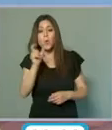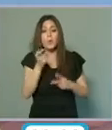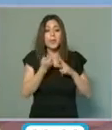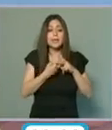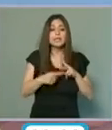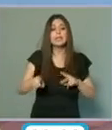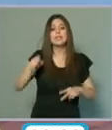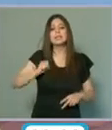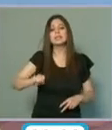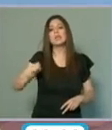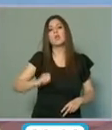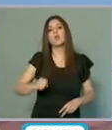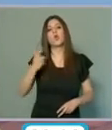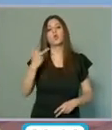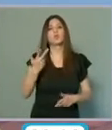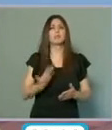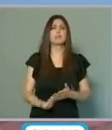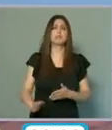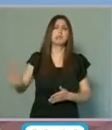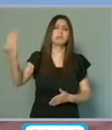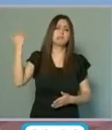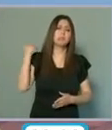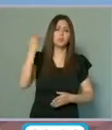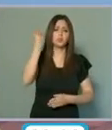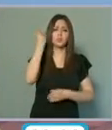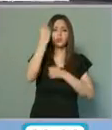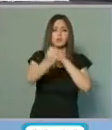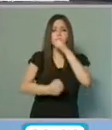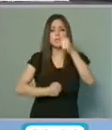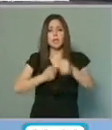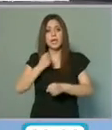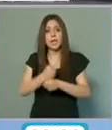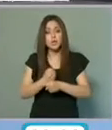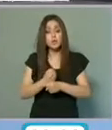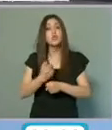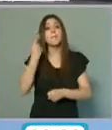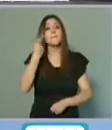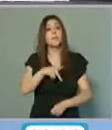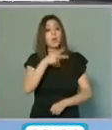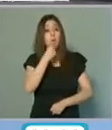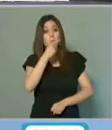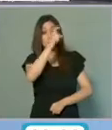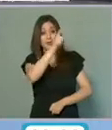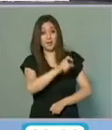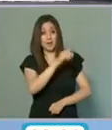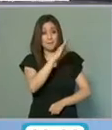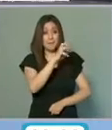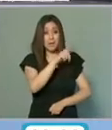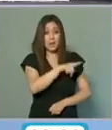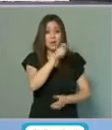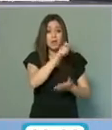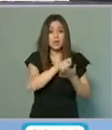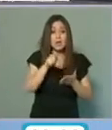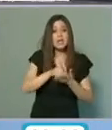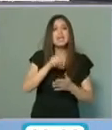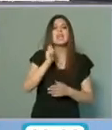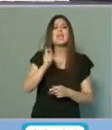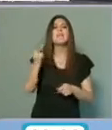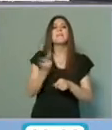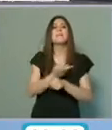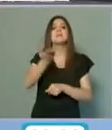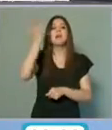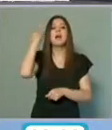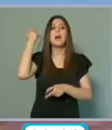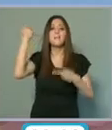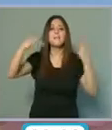VIII. Ya pasó hace un ratito. Sí, ya pasó a través de Beda el Venerable sabemos qué era lo que pasaba en primavera, en donde se